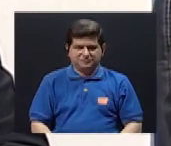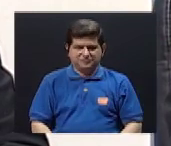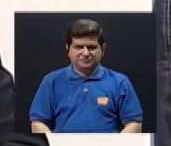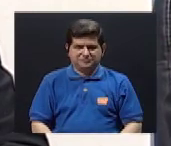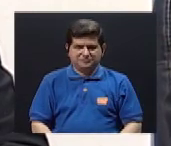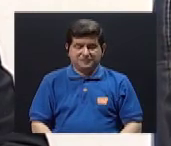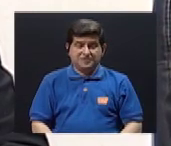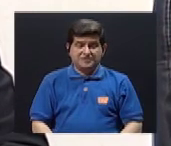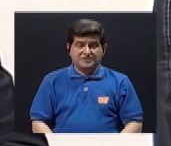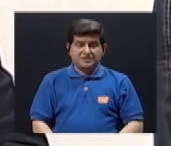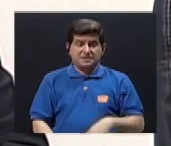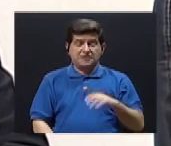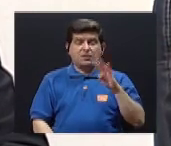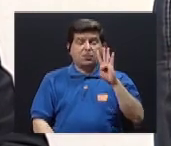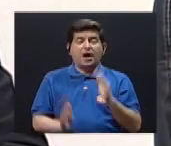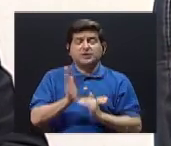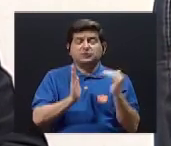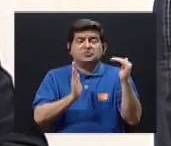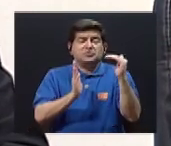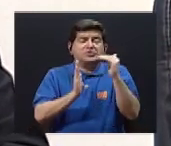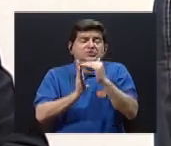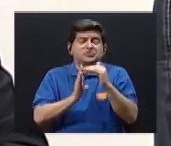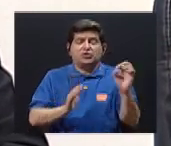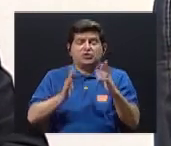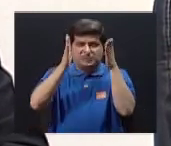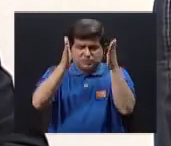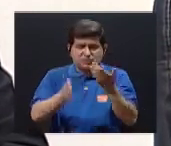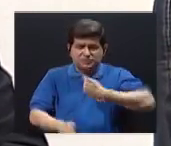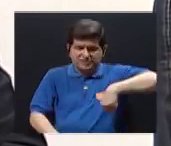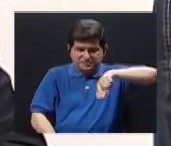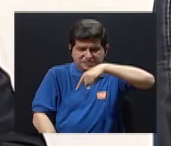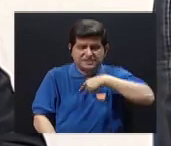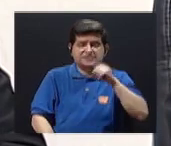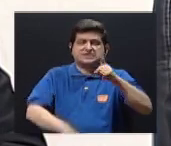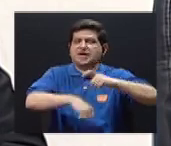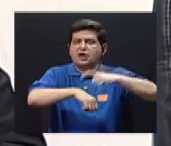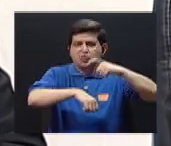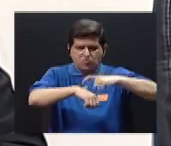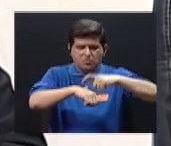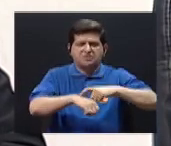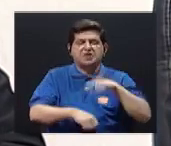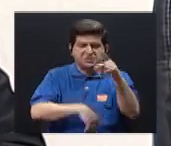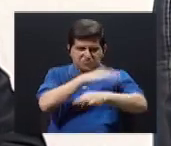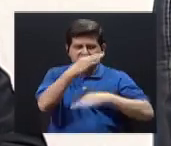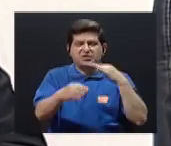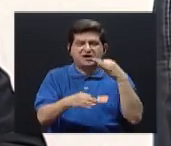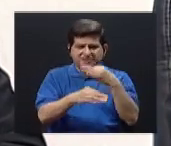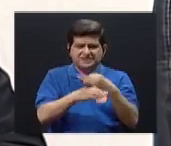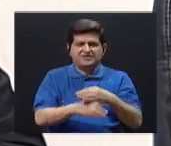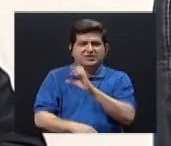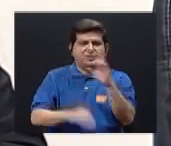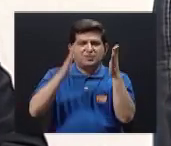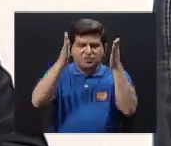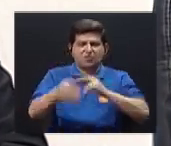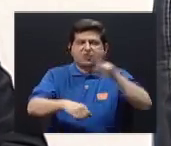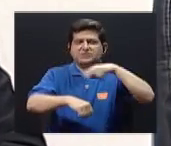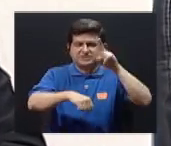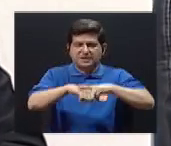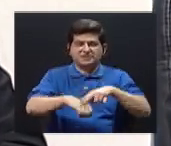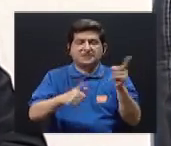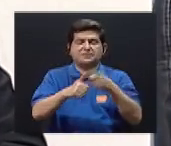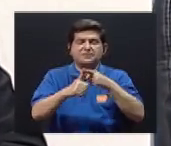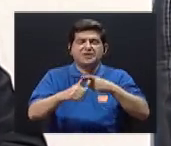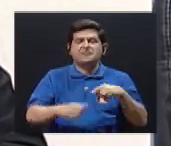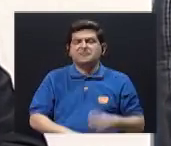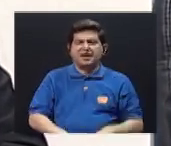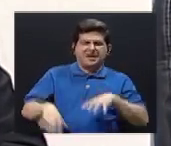que los 4 millones y pico de ticos que somos, en algún momento hemos sido tico promedio en nuestra vida. Y es que